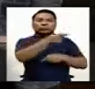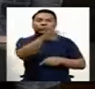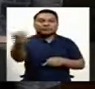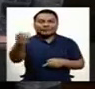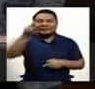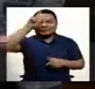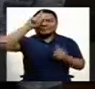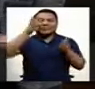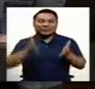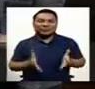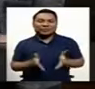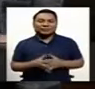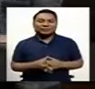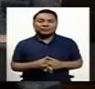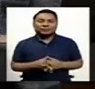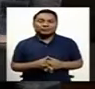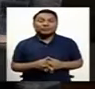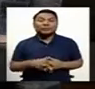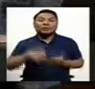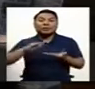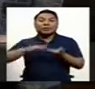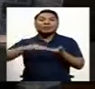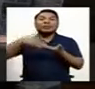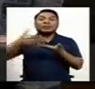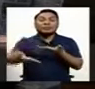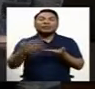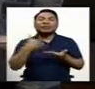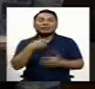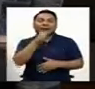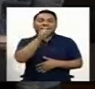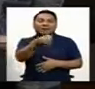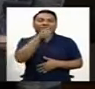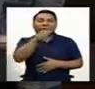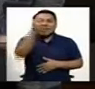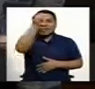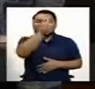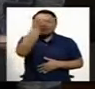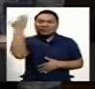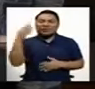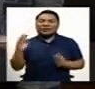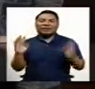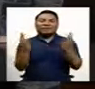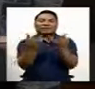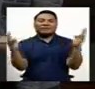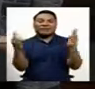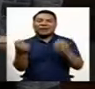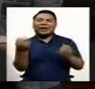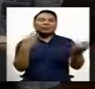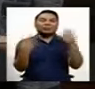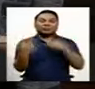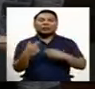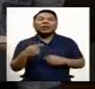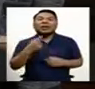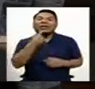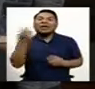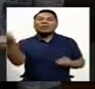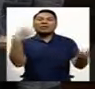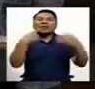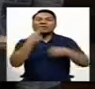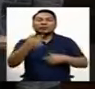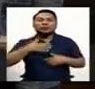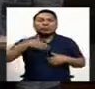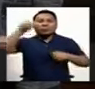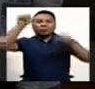compatriotas. Después de la entrevista que di el día domingo, se ha dicho que no pude aclarar las dudas sobre mi